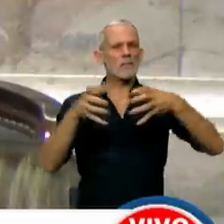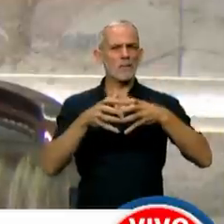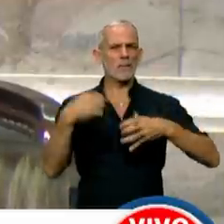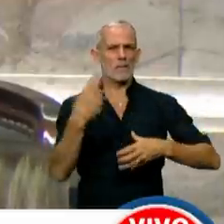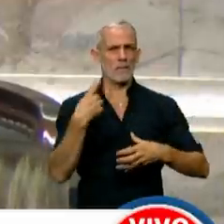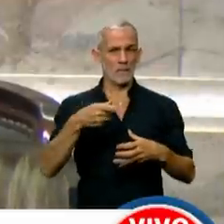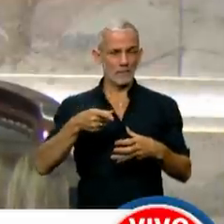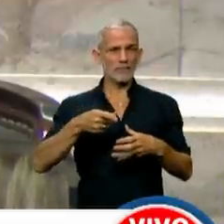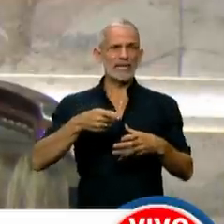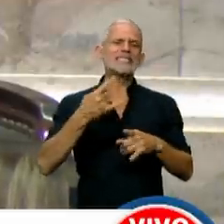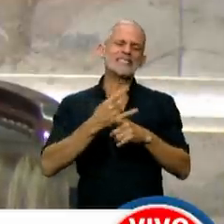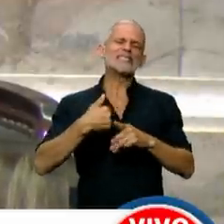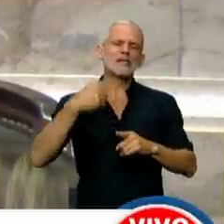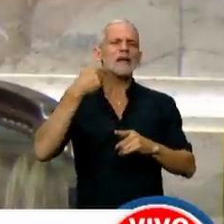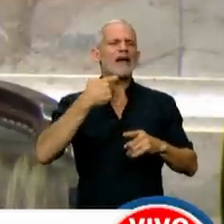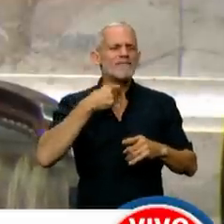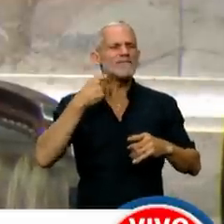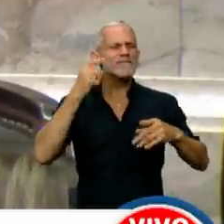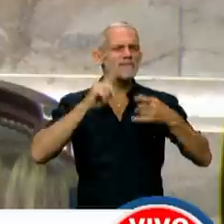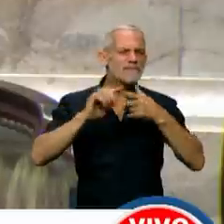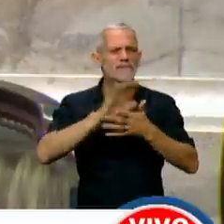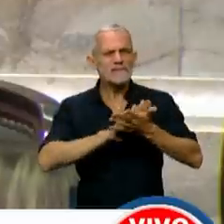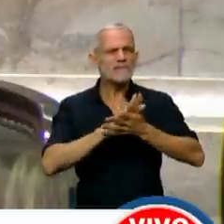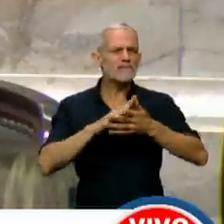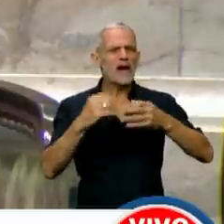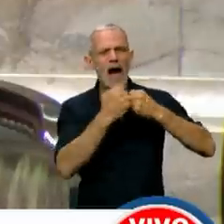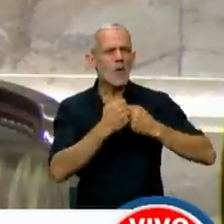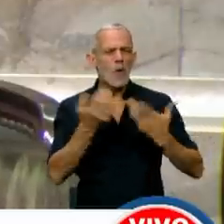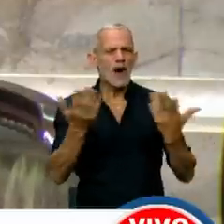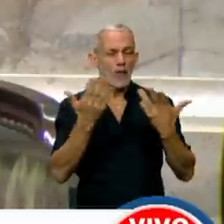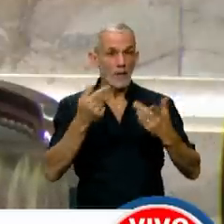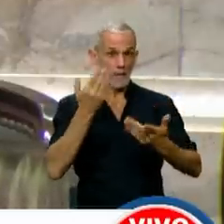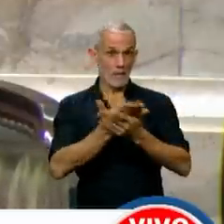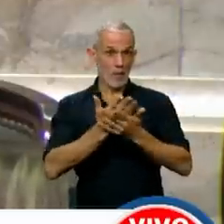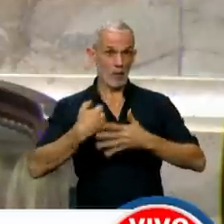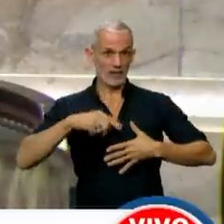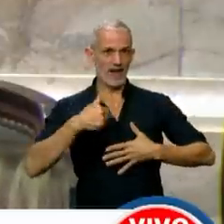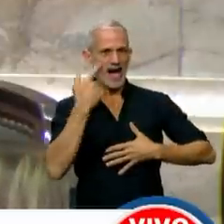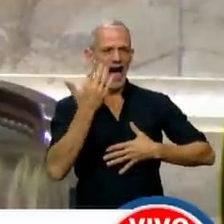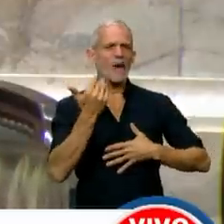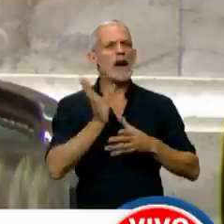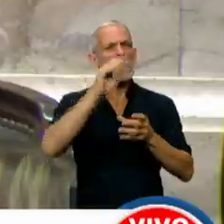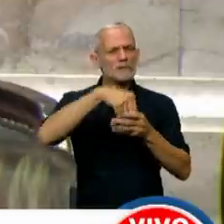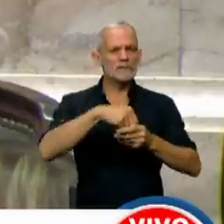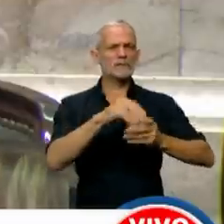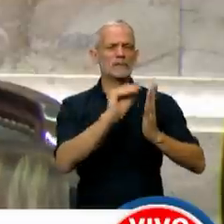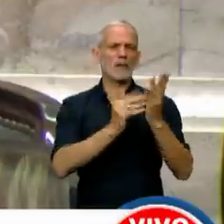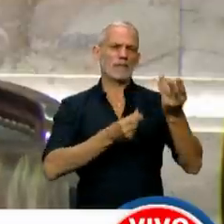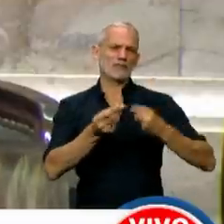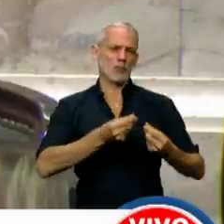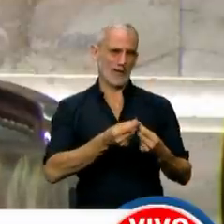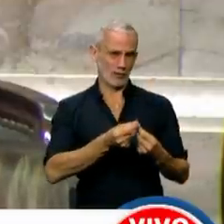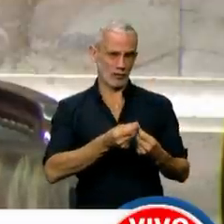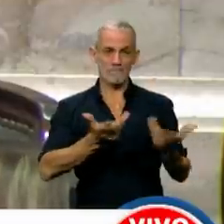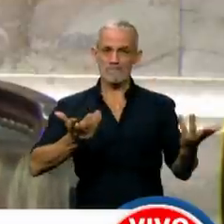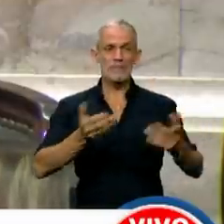siempre intentamos llegar a un acuerdo siempre intentamos que las propuestas que nosotros hicimos se incorporarán en el presupuesto